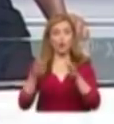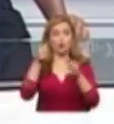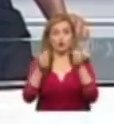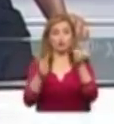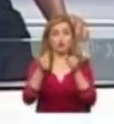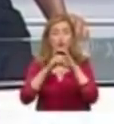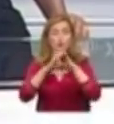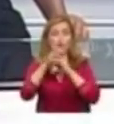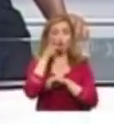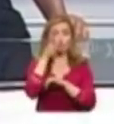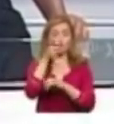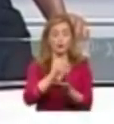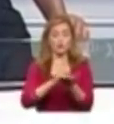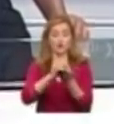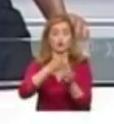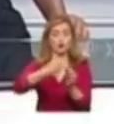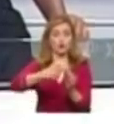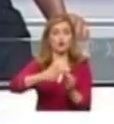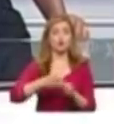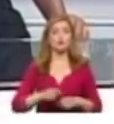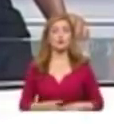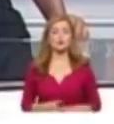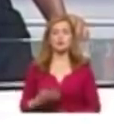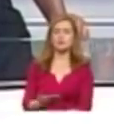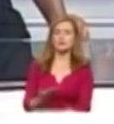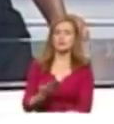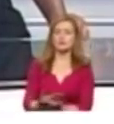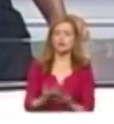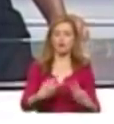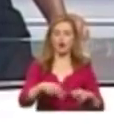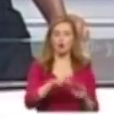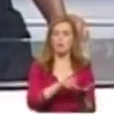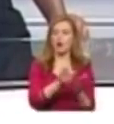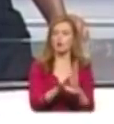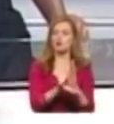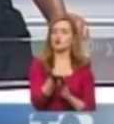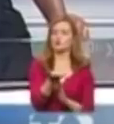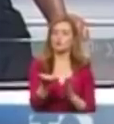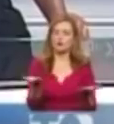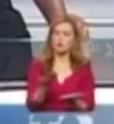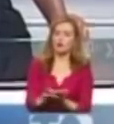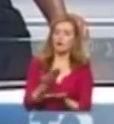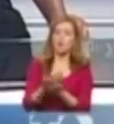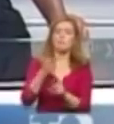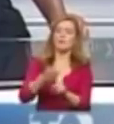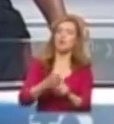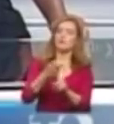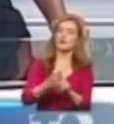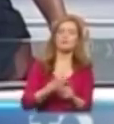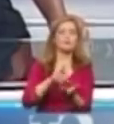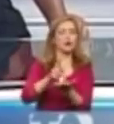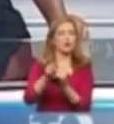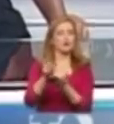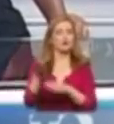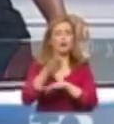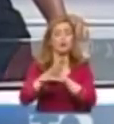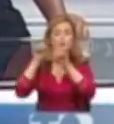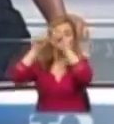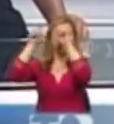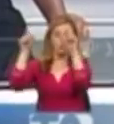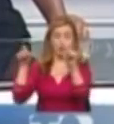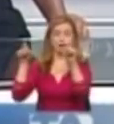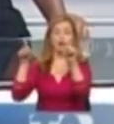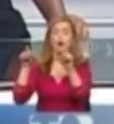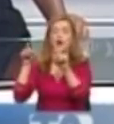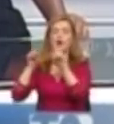Transportistas del sector urbano del Distrito Metropolitano de Quito exigen la revisión y el pago de las compensaciones. Indican que los estudios realizados ubican el